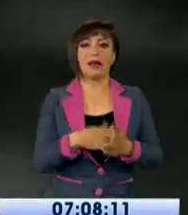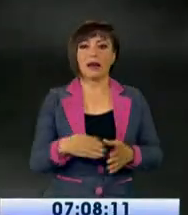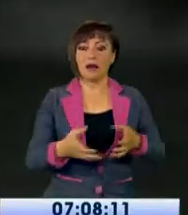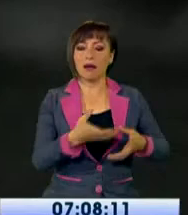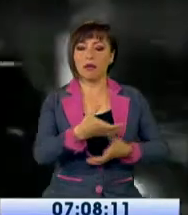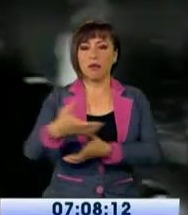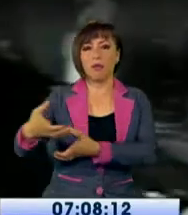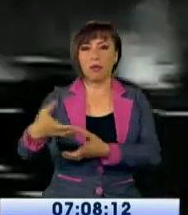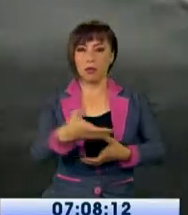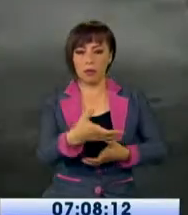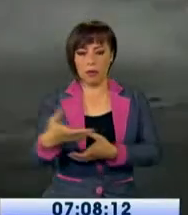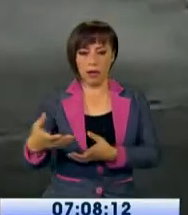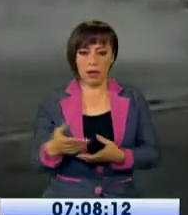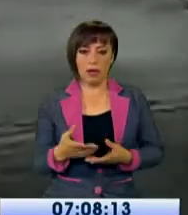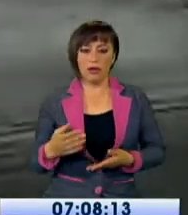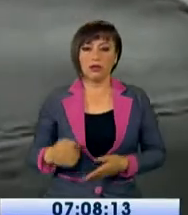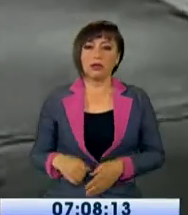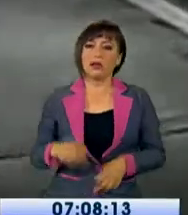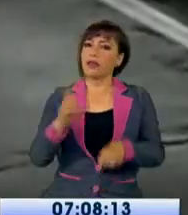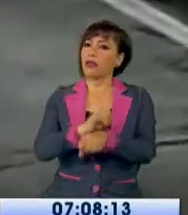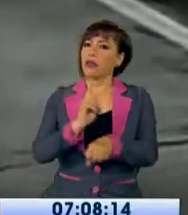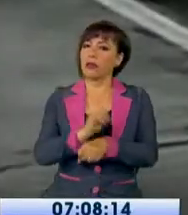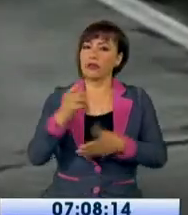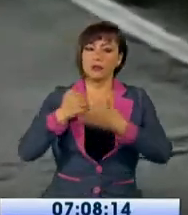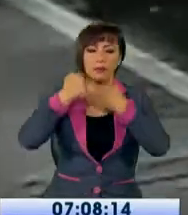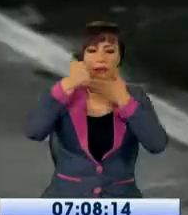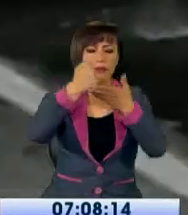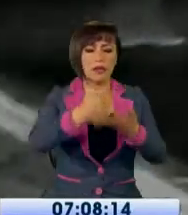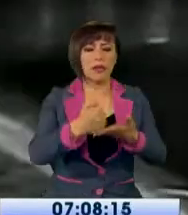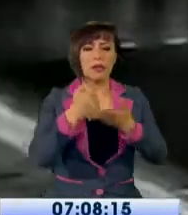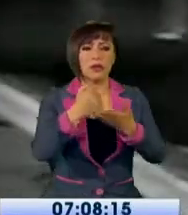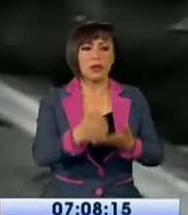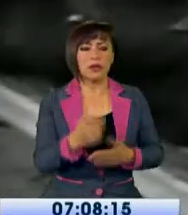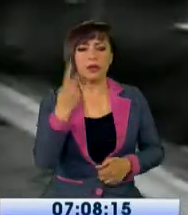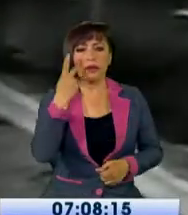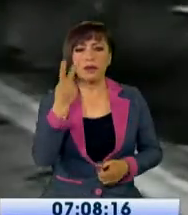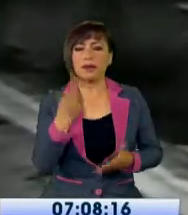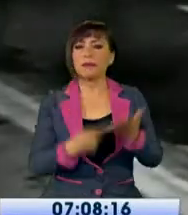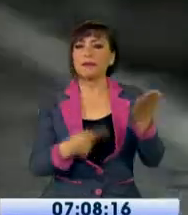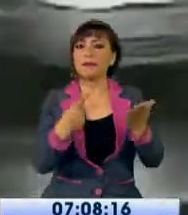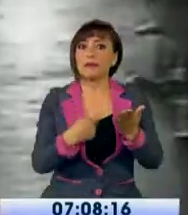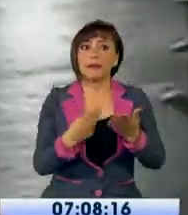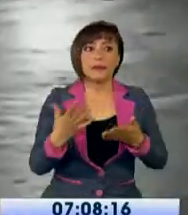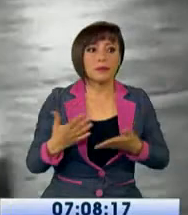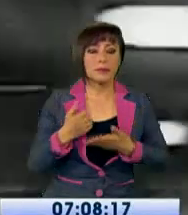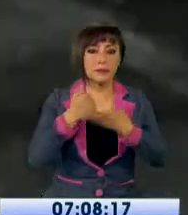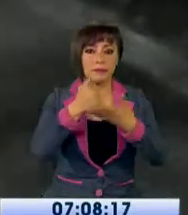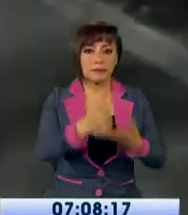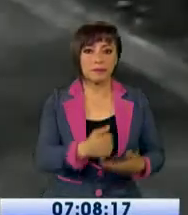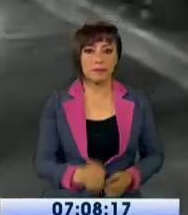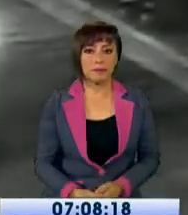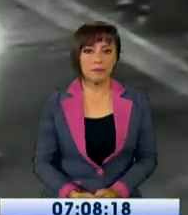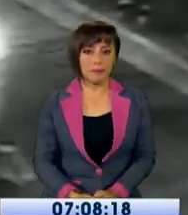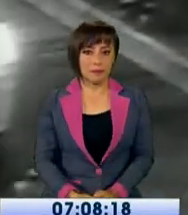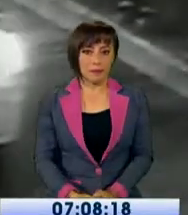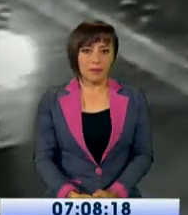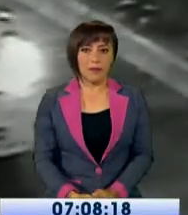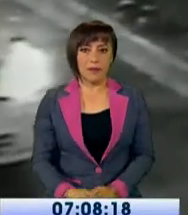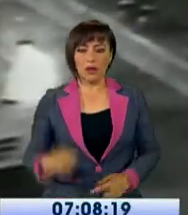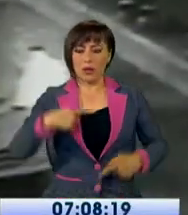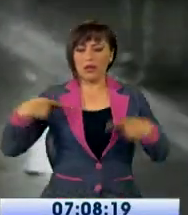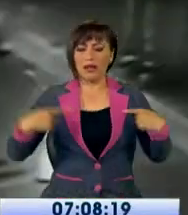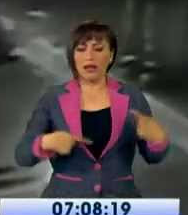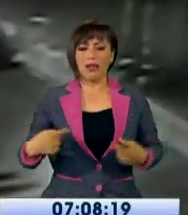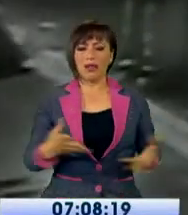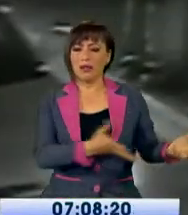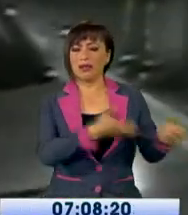y paramédicos del Ministerio de Salud Pública a colaborar en la emergencia. Los heridos fueron